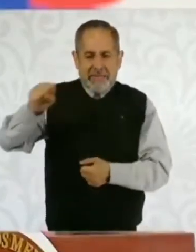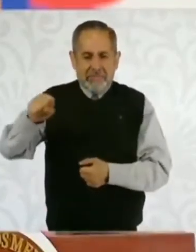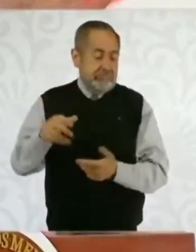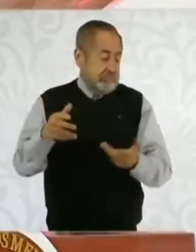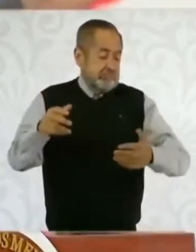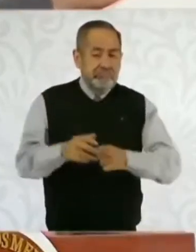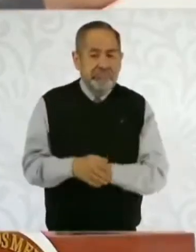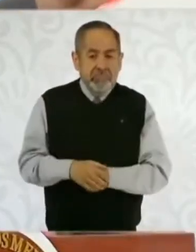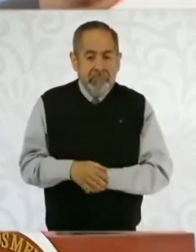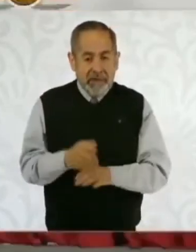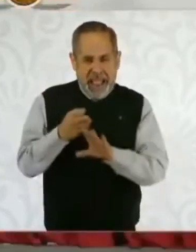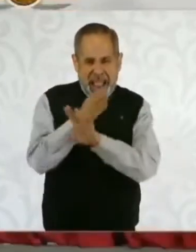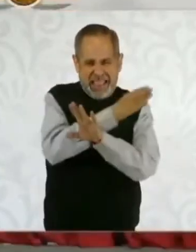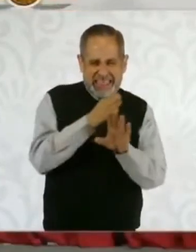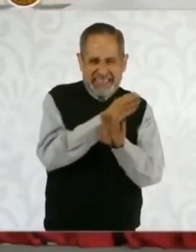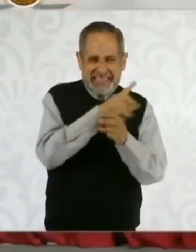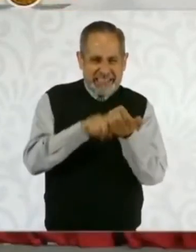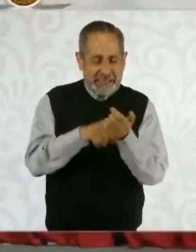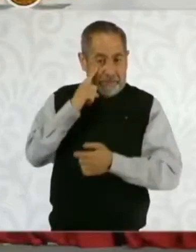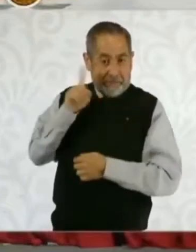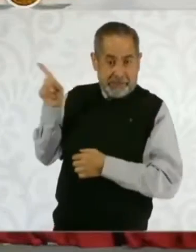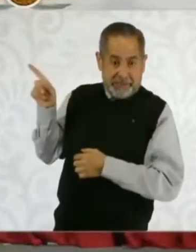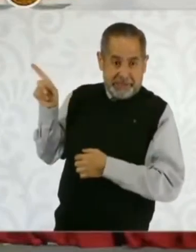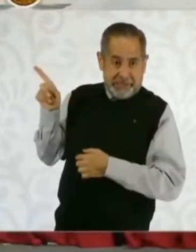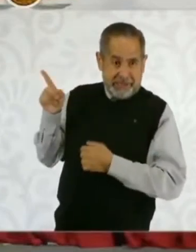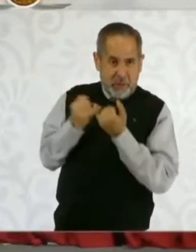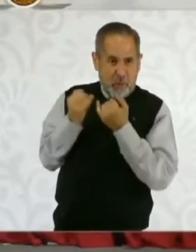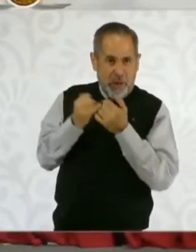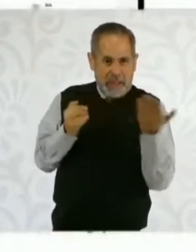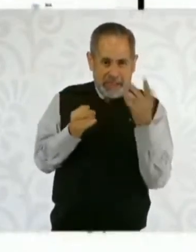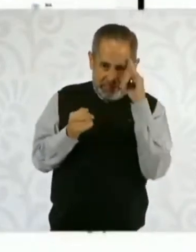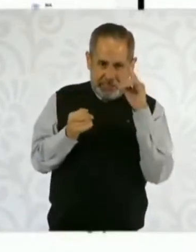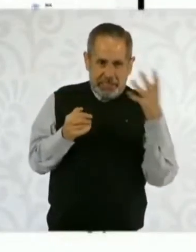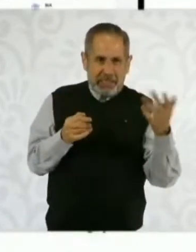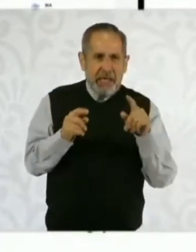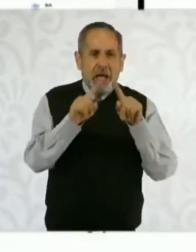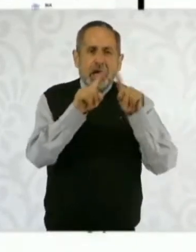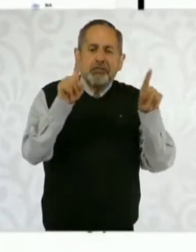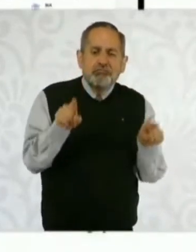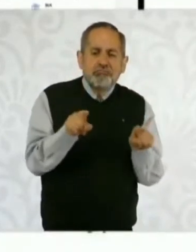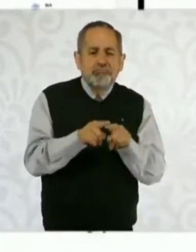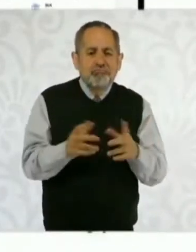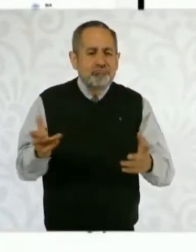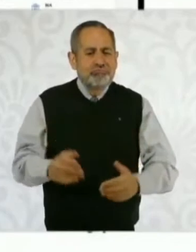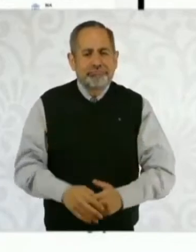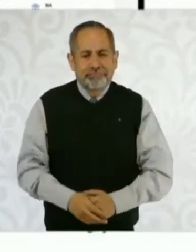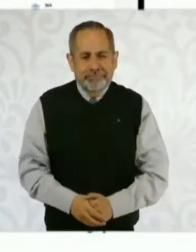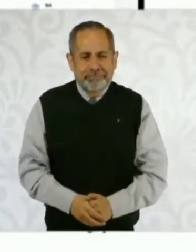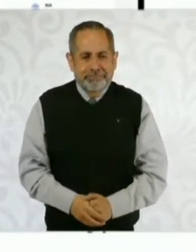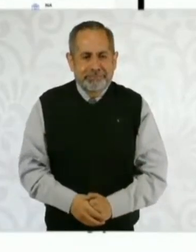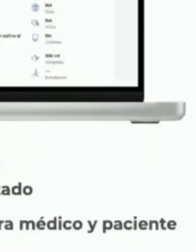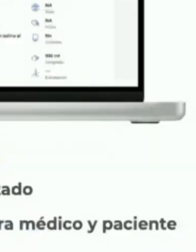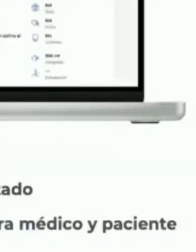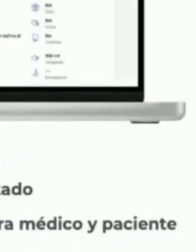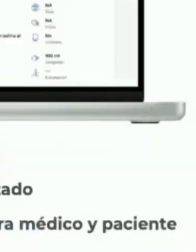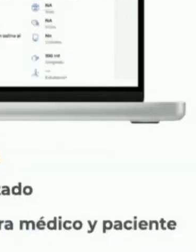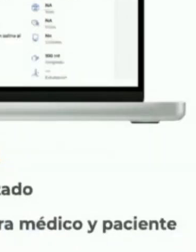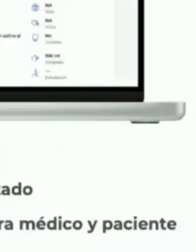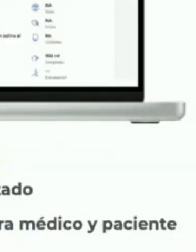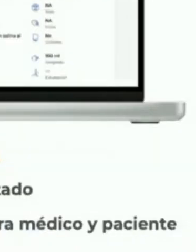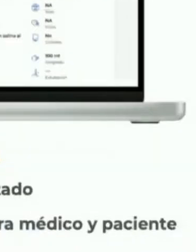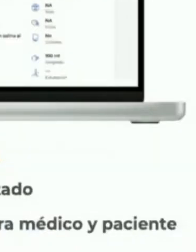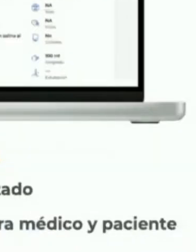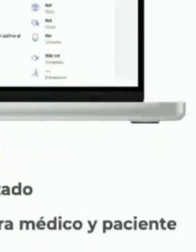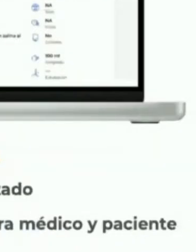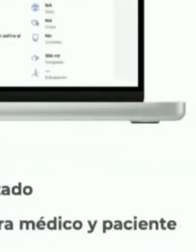Antes era, como lo tenemos aquí del lado izquierdo, era un expediente no estandarizado, había muchos